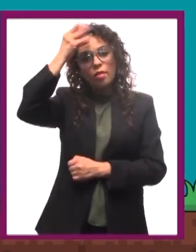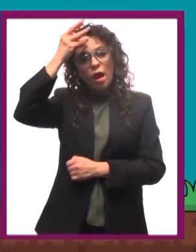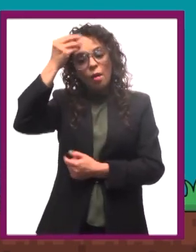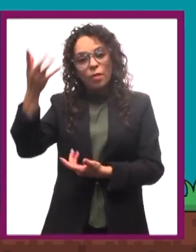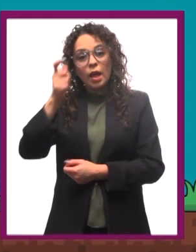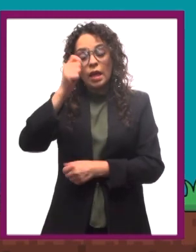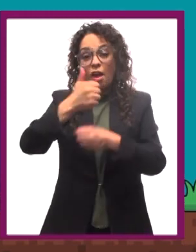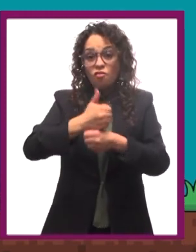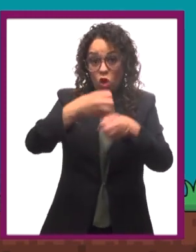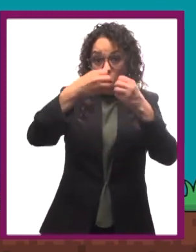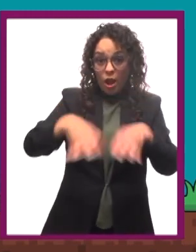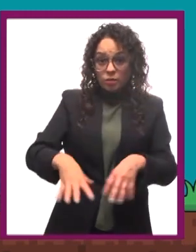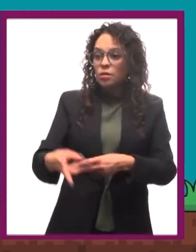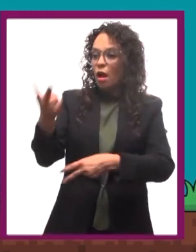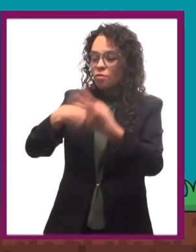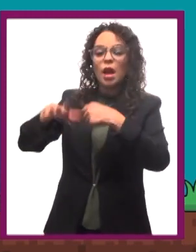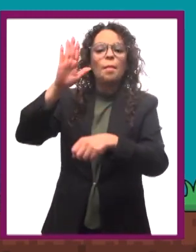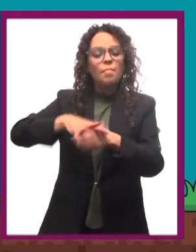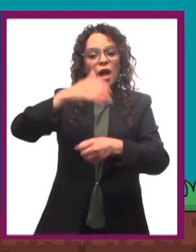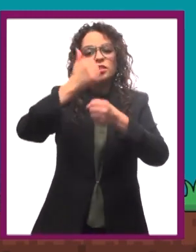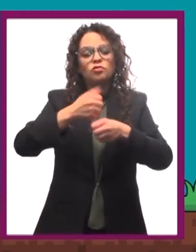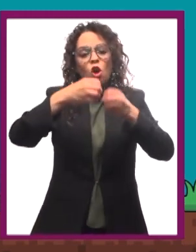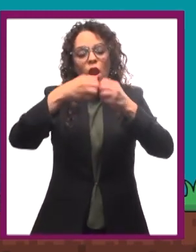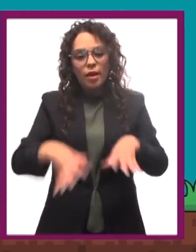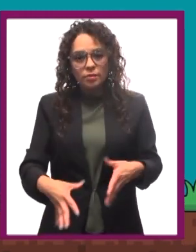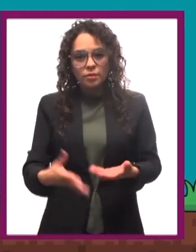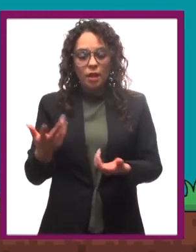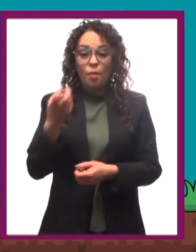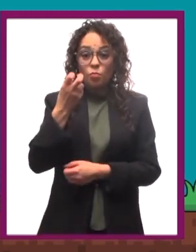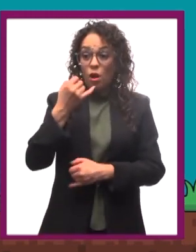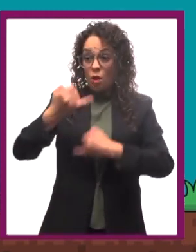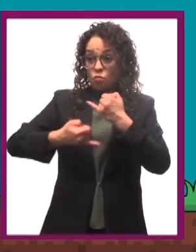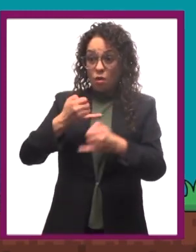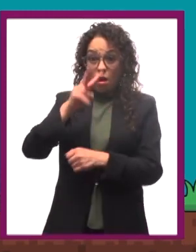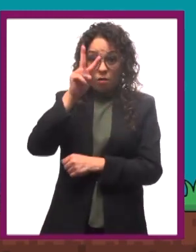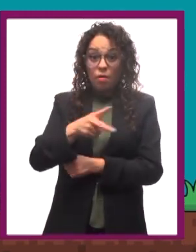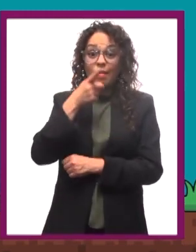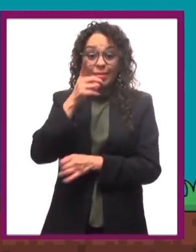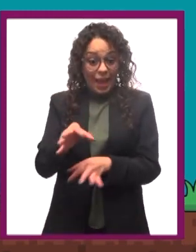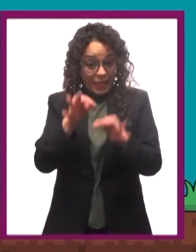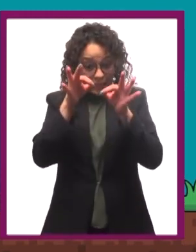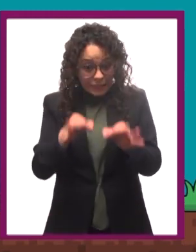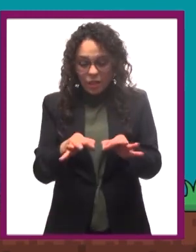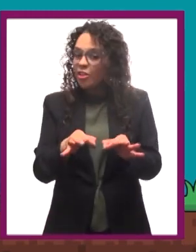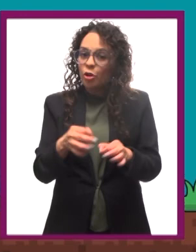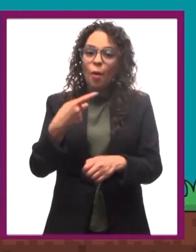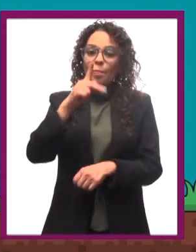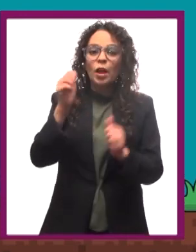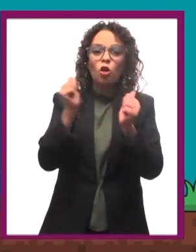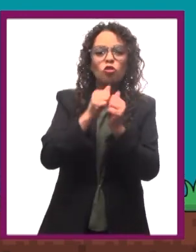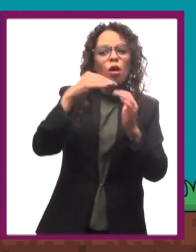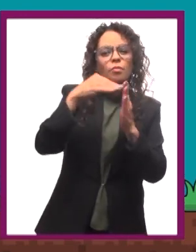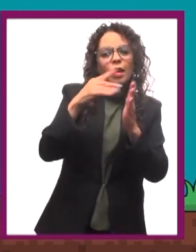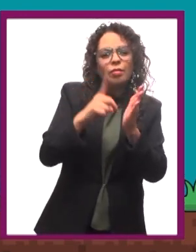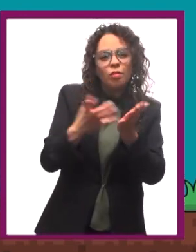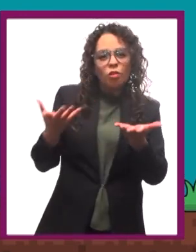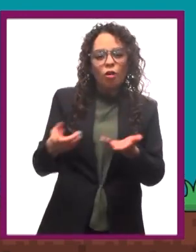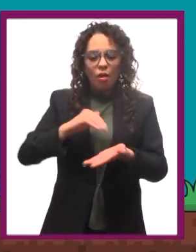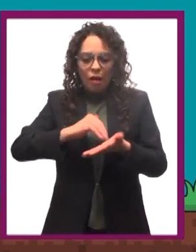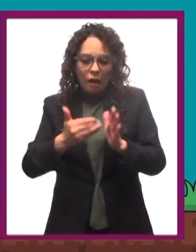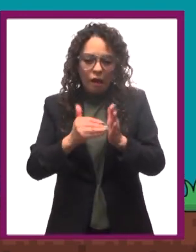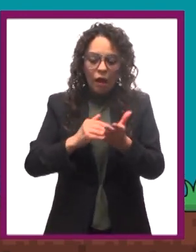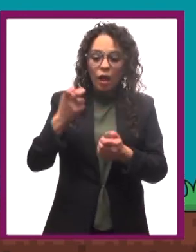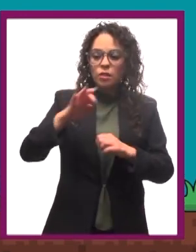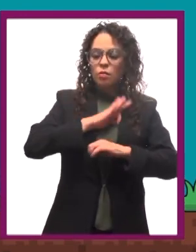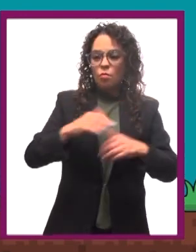la violencia solo lleva a más violencia, de una forma en la que el juego no nos está diciendo nada explícitamente, pero a través de las mecánicas